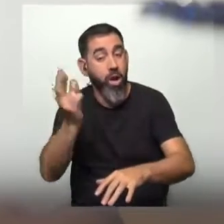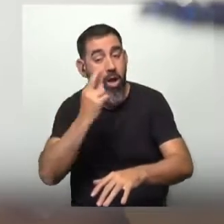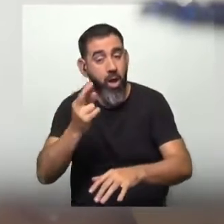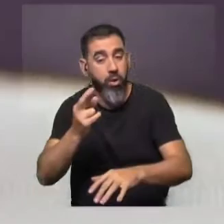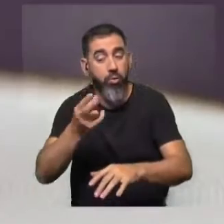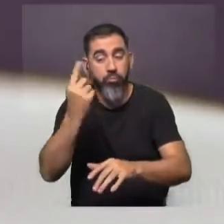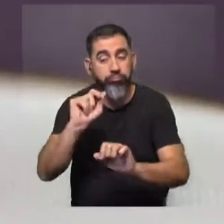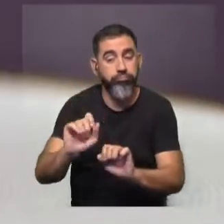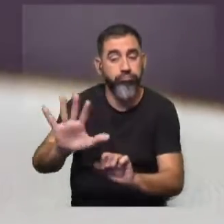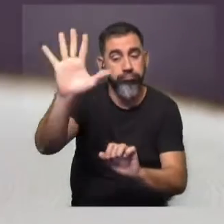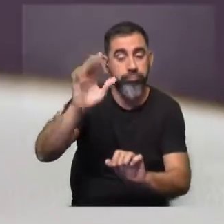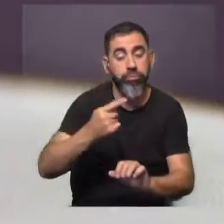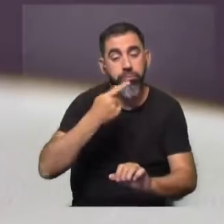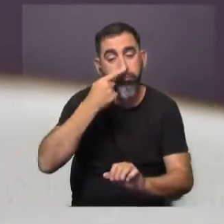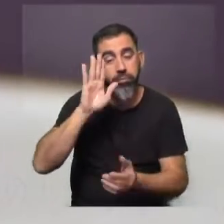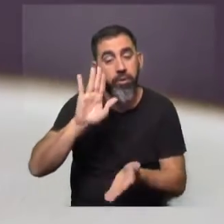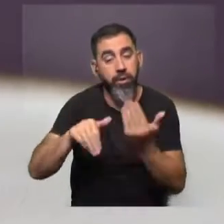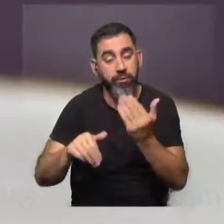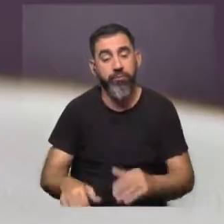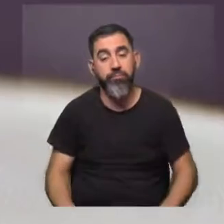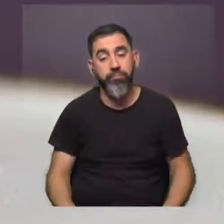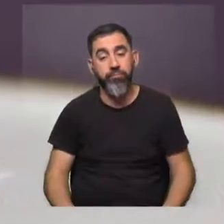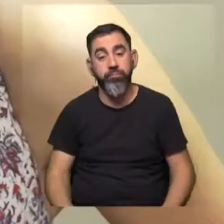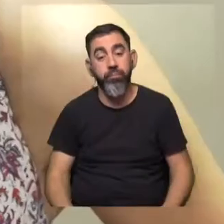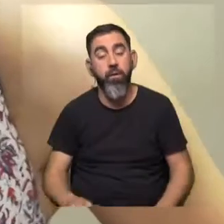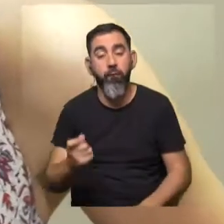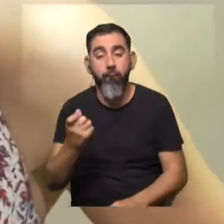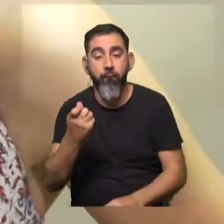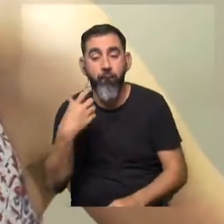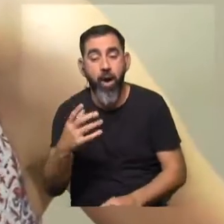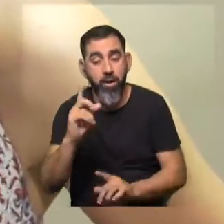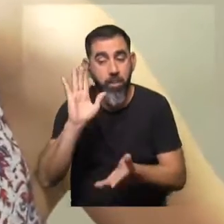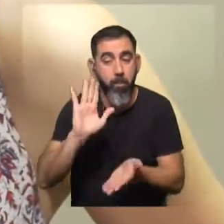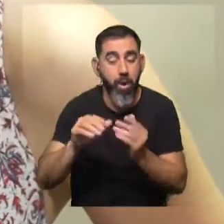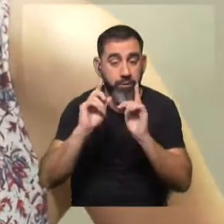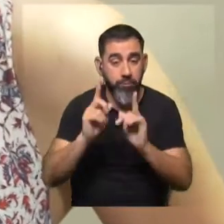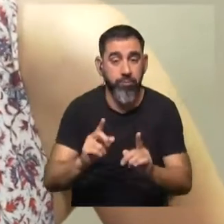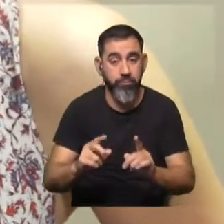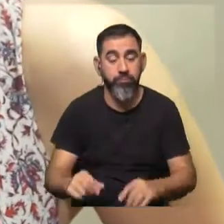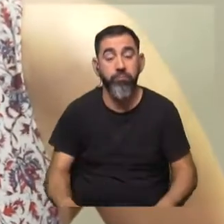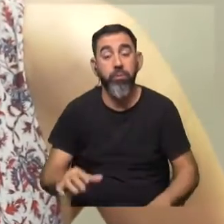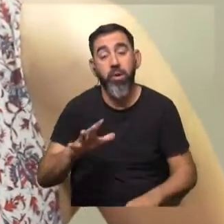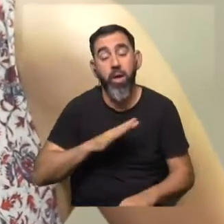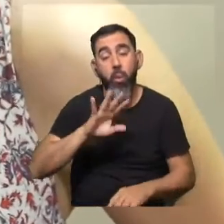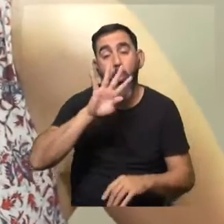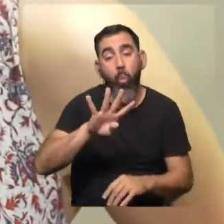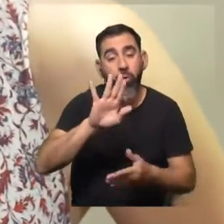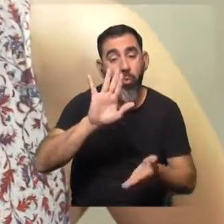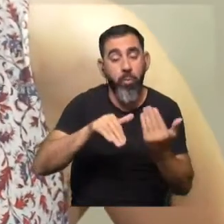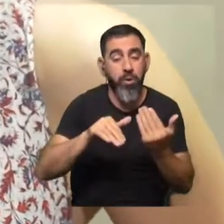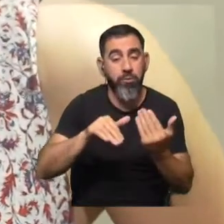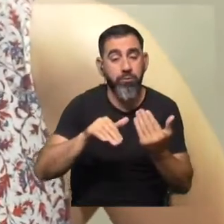hace como lo más interesante y más valiosas también. Hay 4 principales, que serían